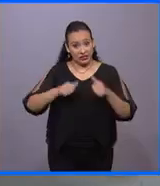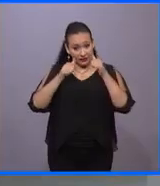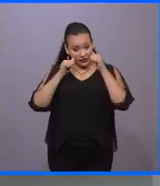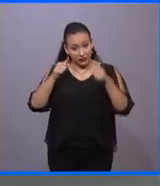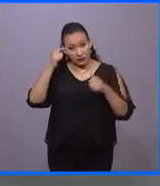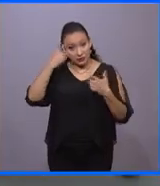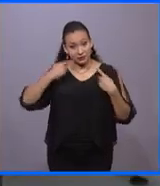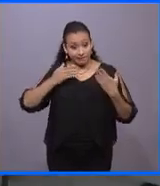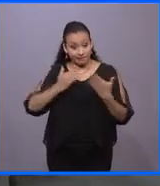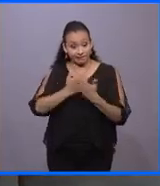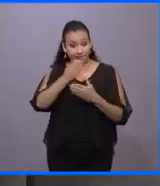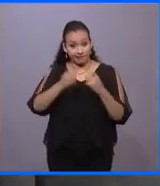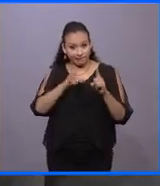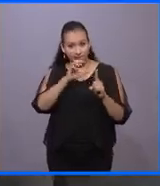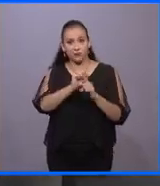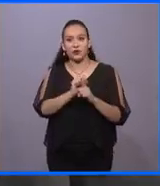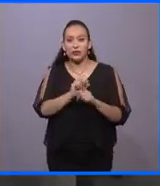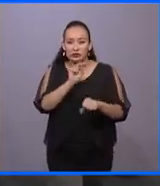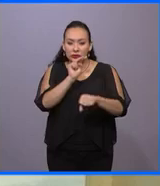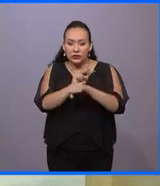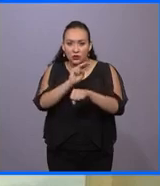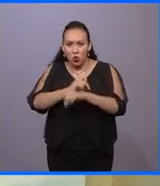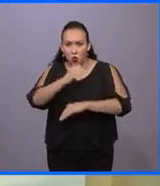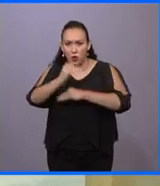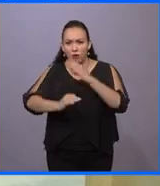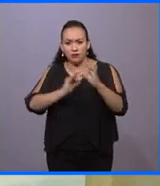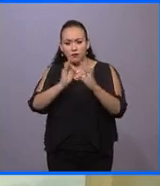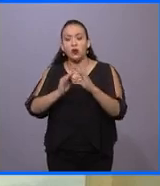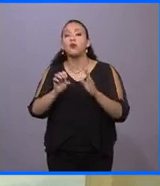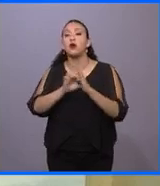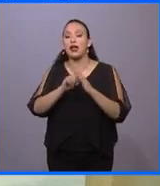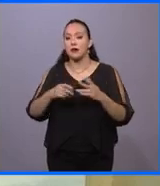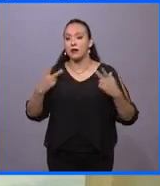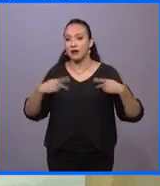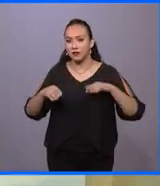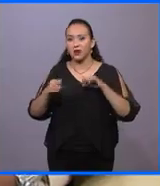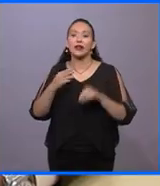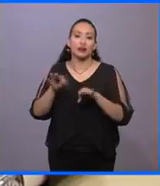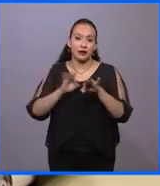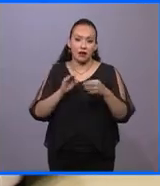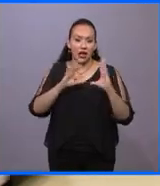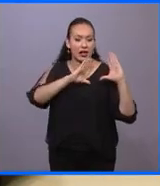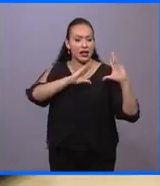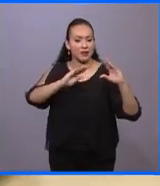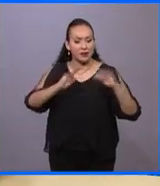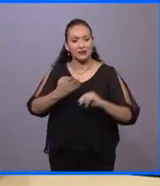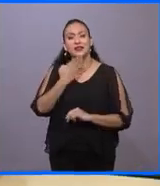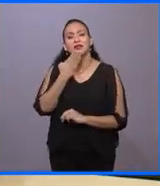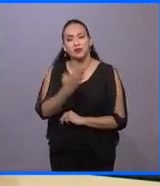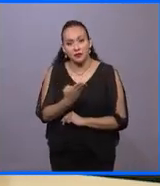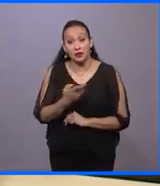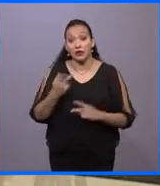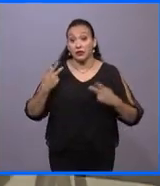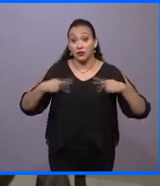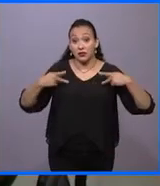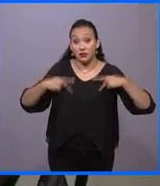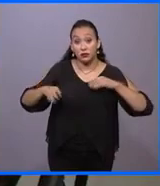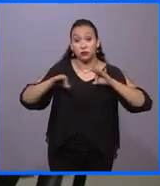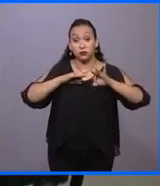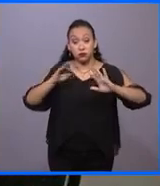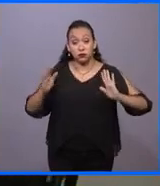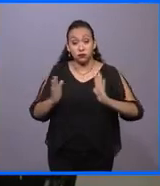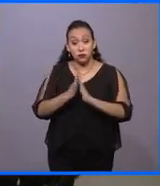a la justicia, vigilar el cumplimiento y la capacitación de los operadores del sistema, y para ello la participación activa